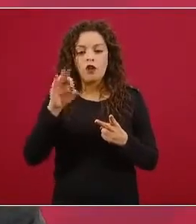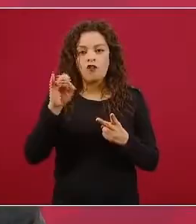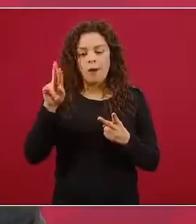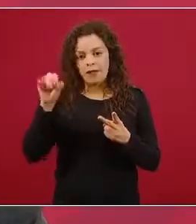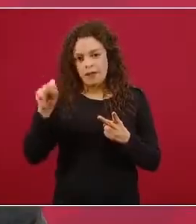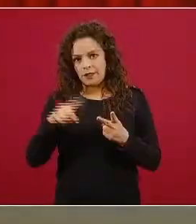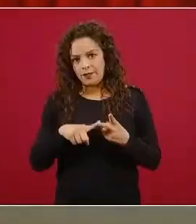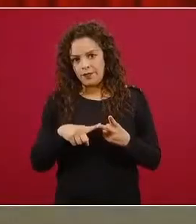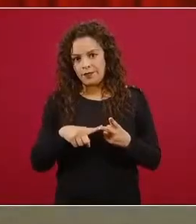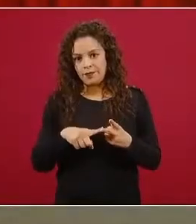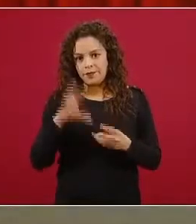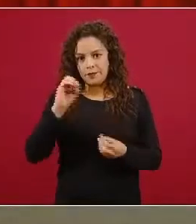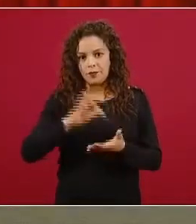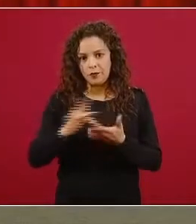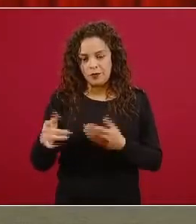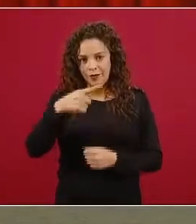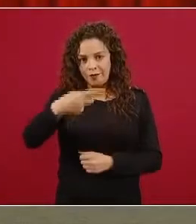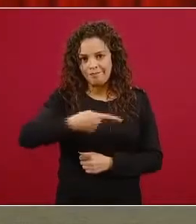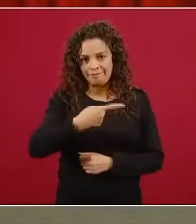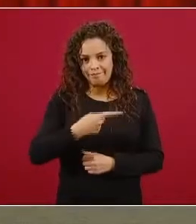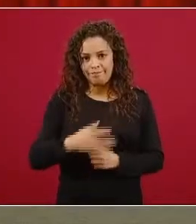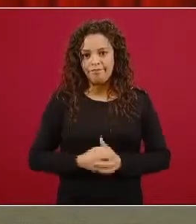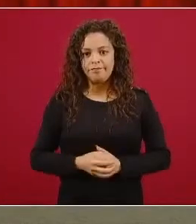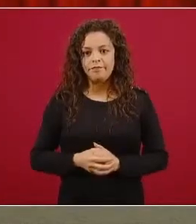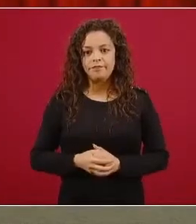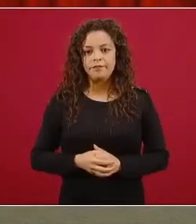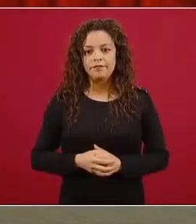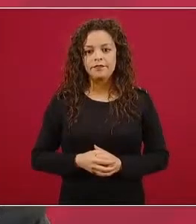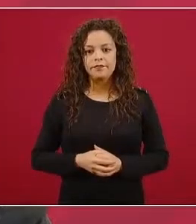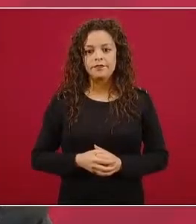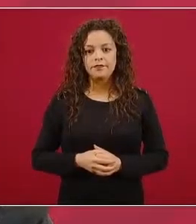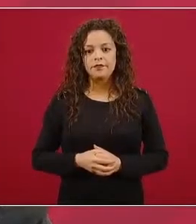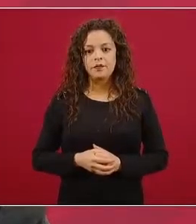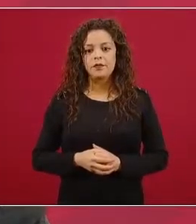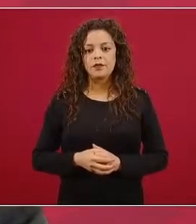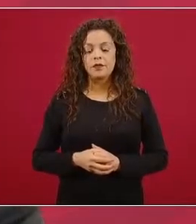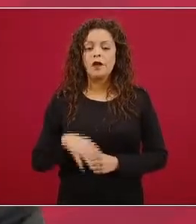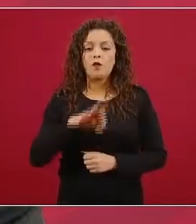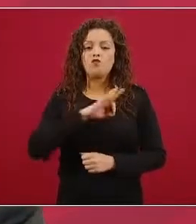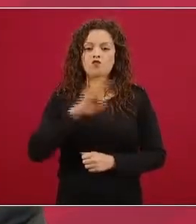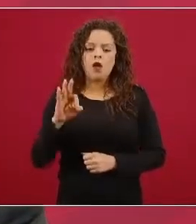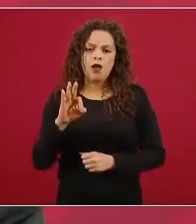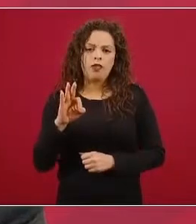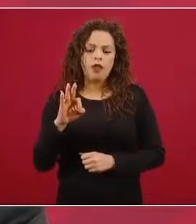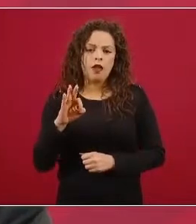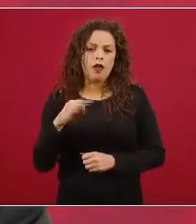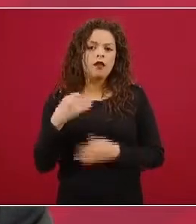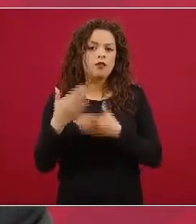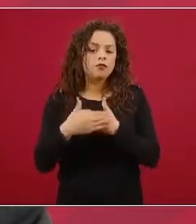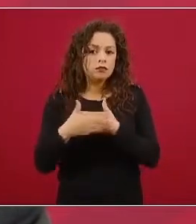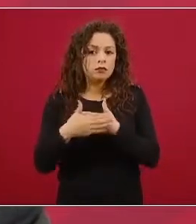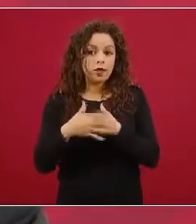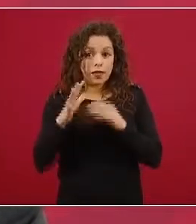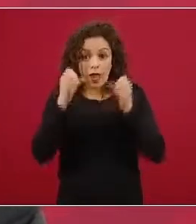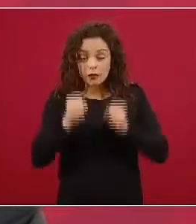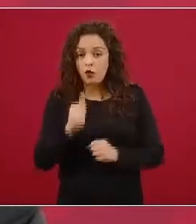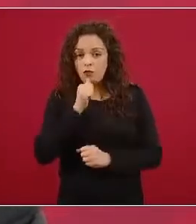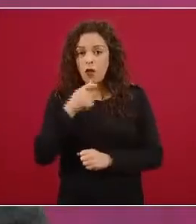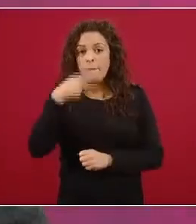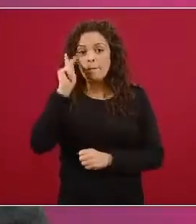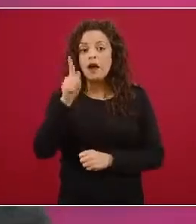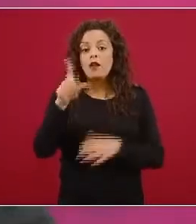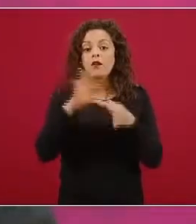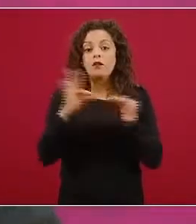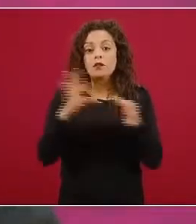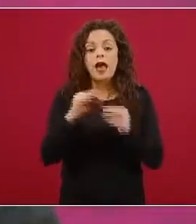COFEPRIS. Muchas gracias por preguntarlo. Posiblemente, todavía no está definido, pero posiblemente vamos a hacer un comentario especial sobre